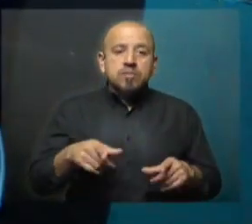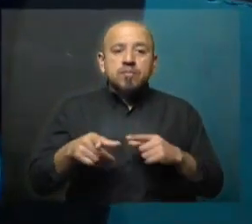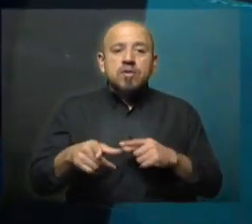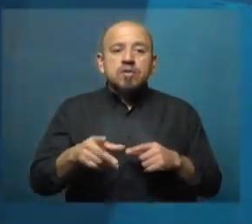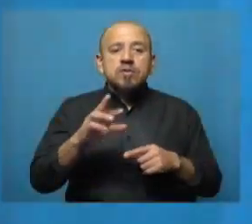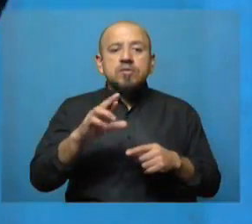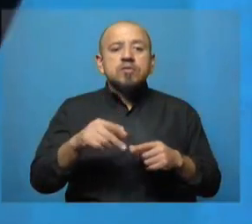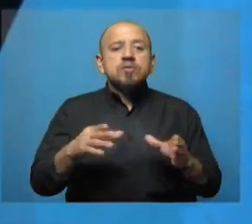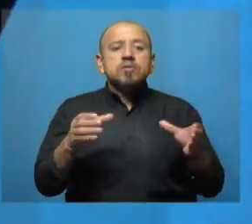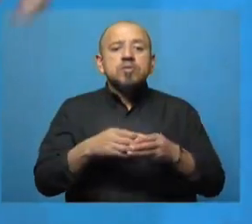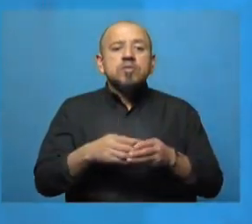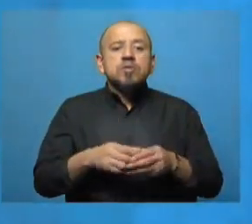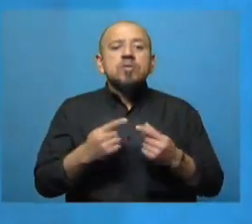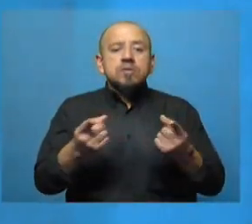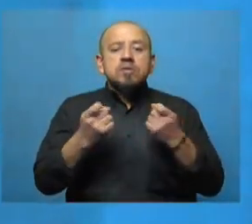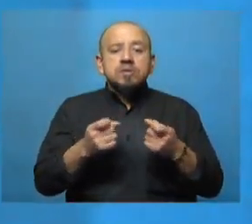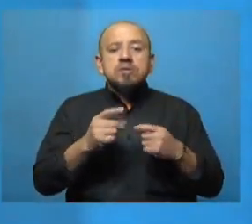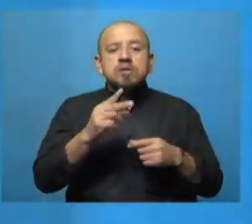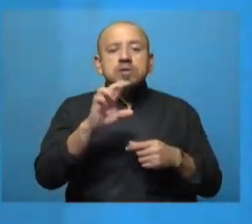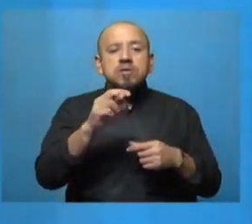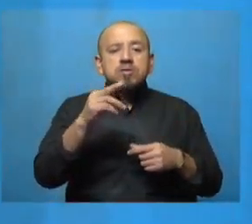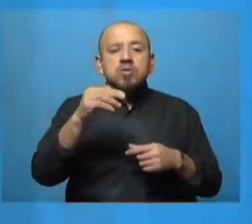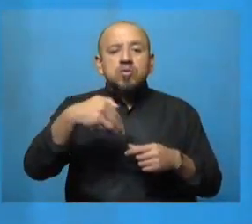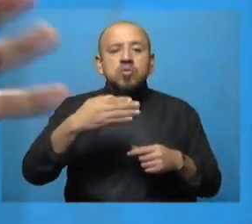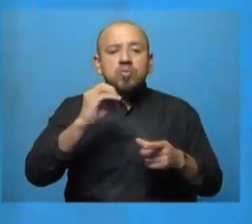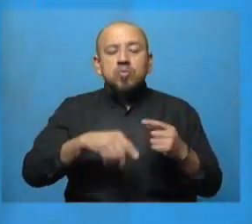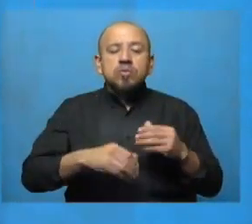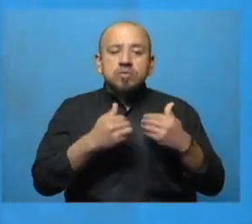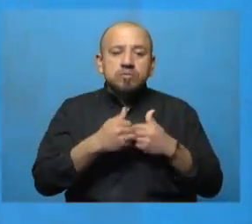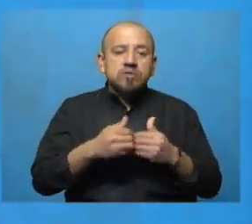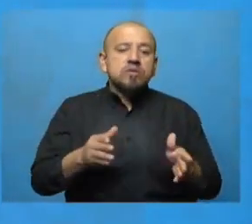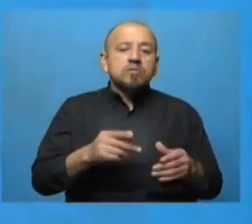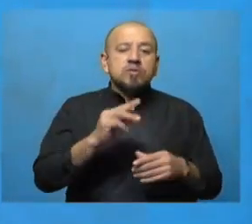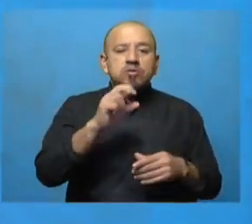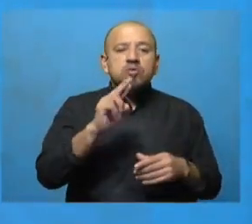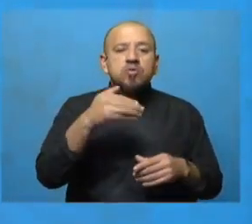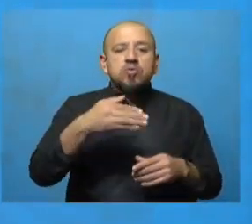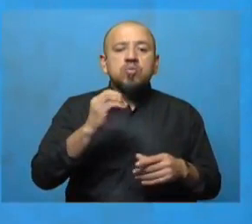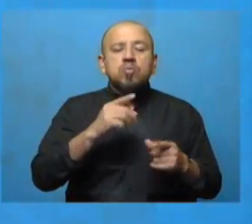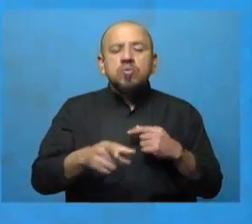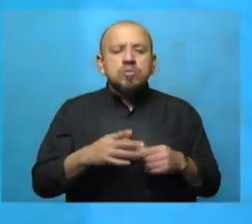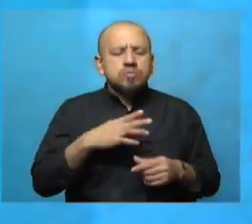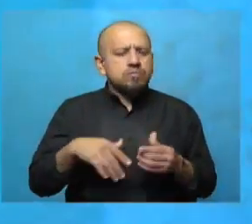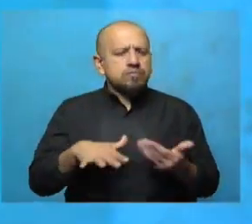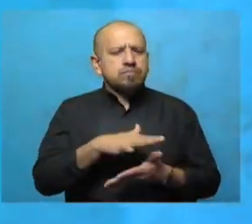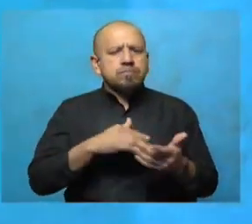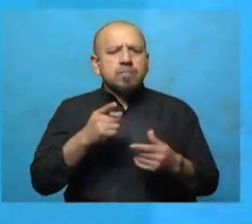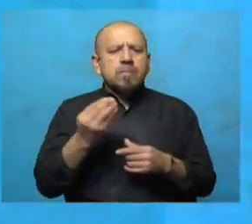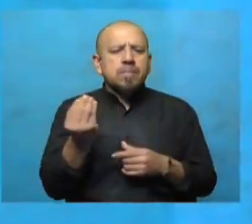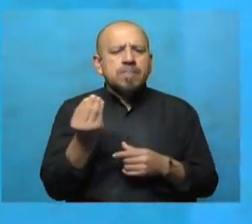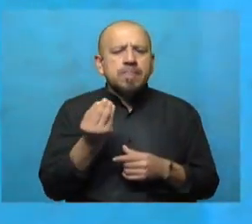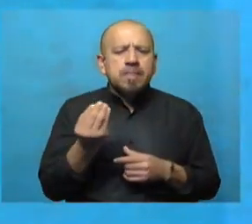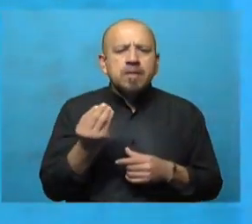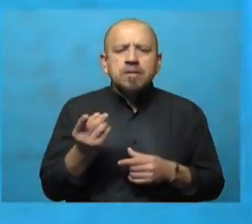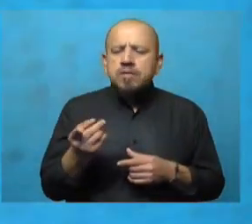ese grupo lo que precisa rumbo para nos juntamos arrancamos con rumbo y será la situación un sábado yo no